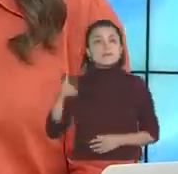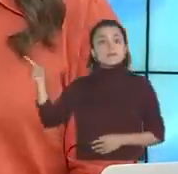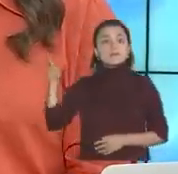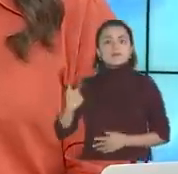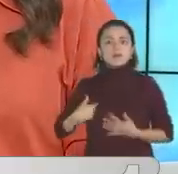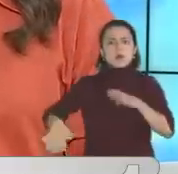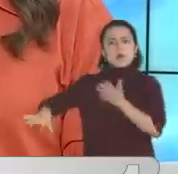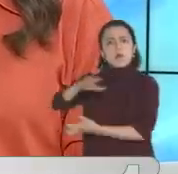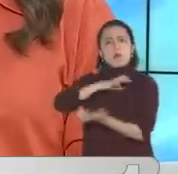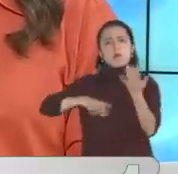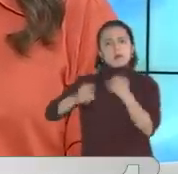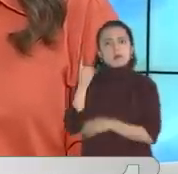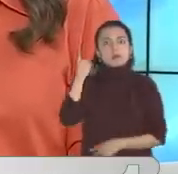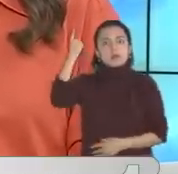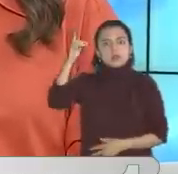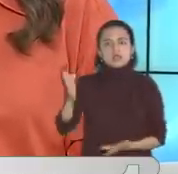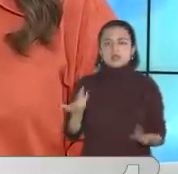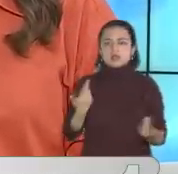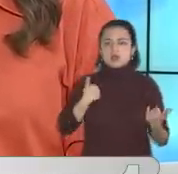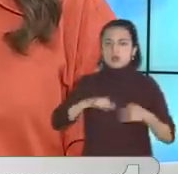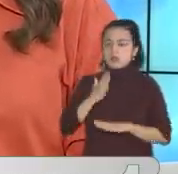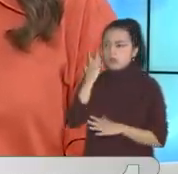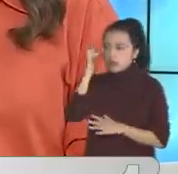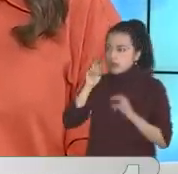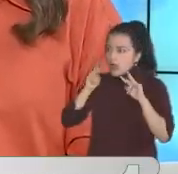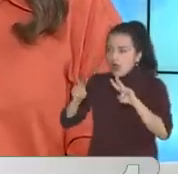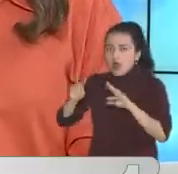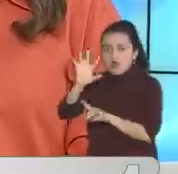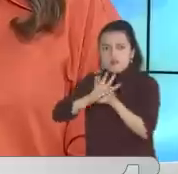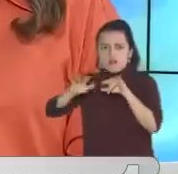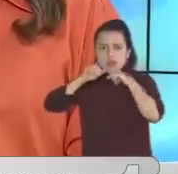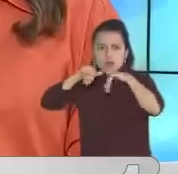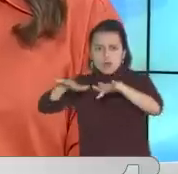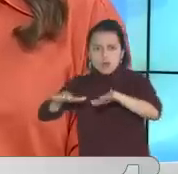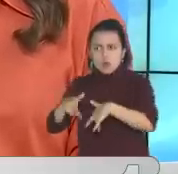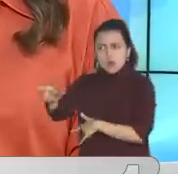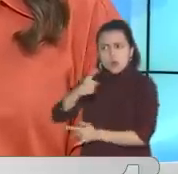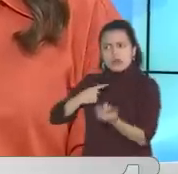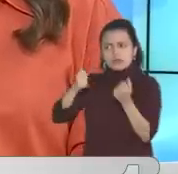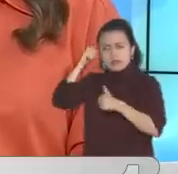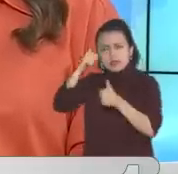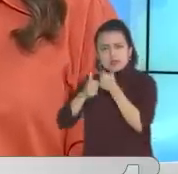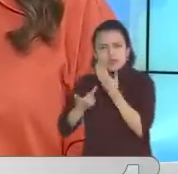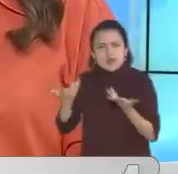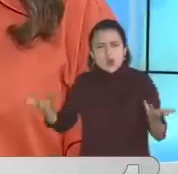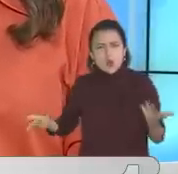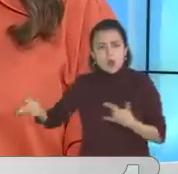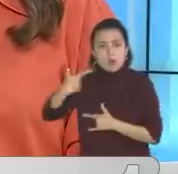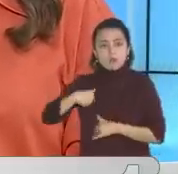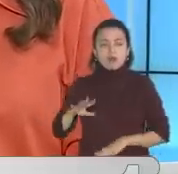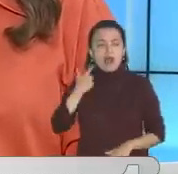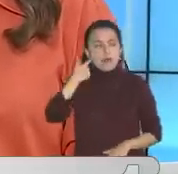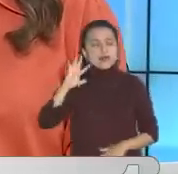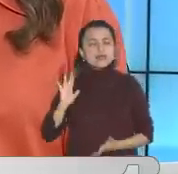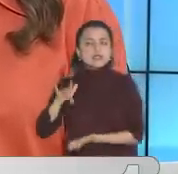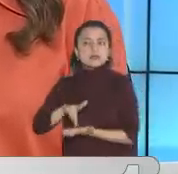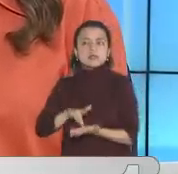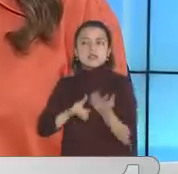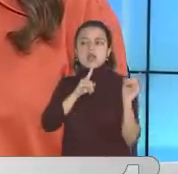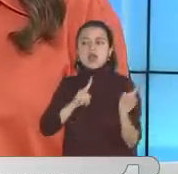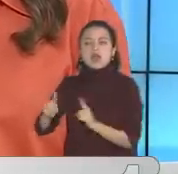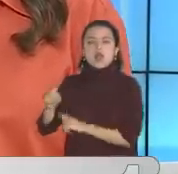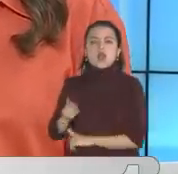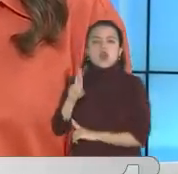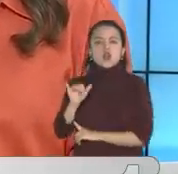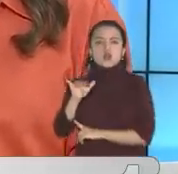Sigue el revuelo político por la filtración de videos internos del equipo de la campaña del Pacto Histórico que involucra al senador Roy Barreras en un